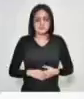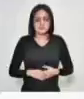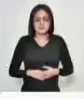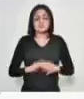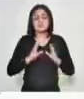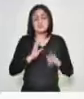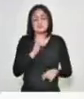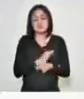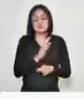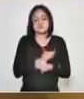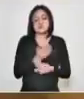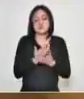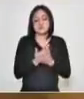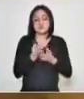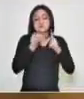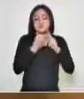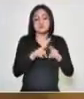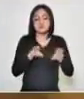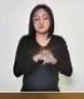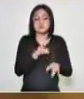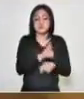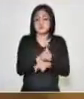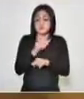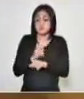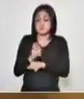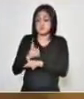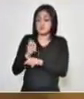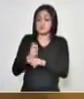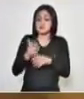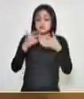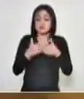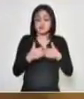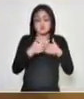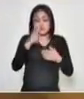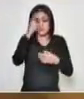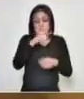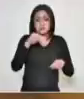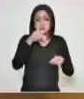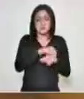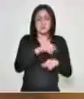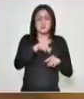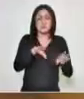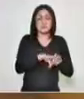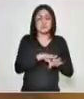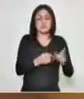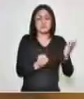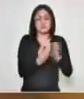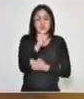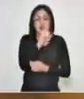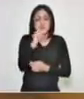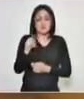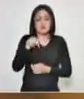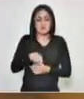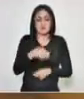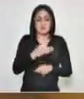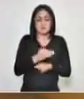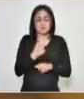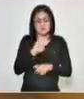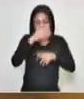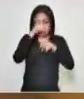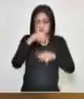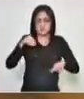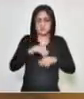Ya estamos en proceso de arrancar la licitación de la plataforma, ¿verdad? De la nueva plataforma, es un